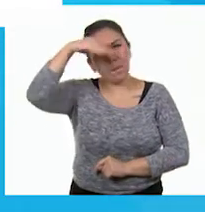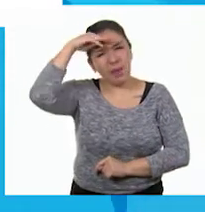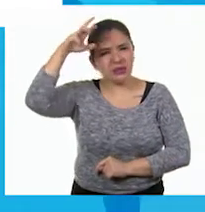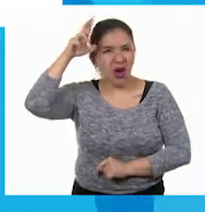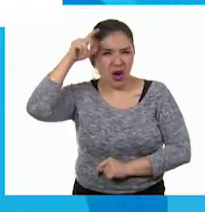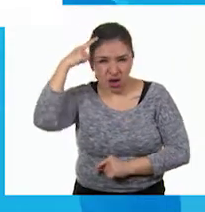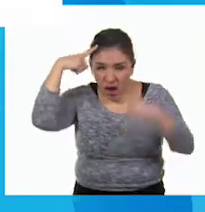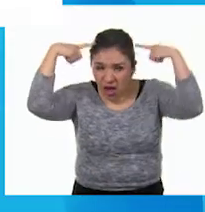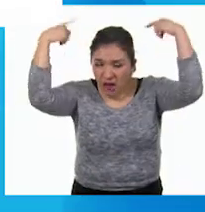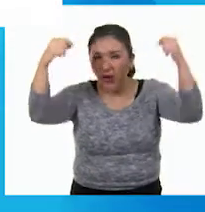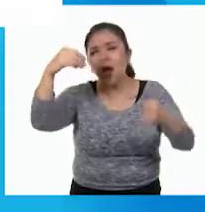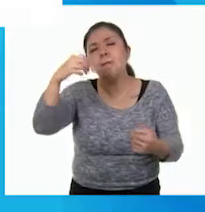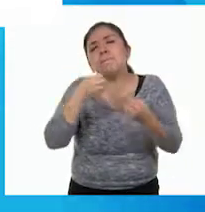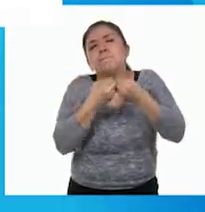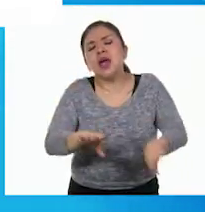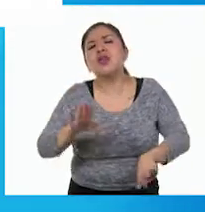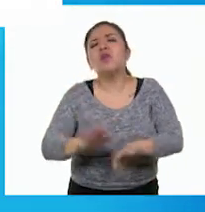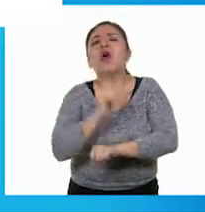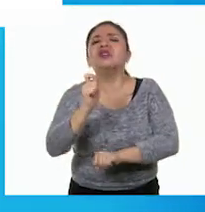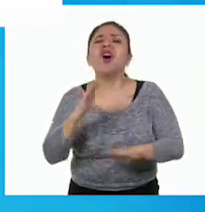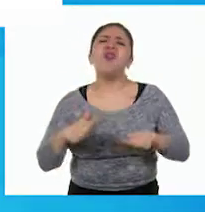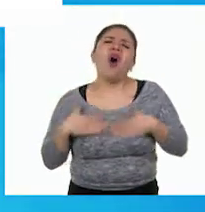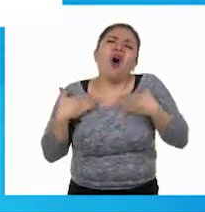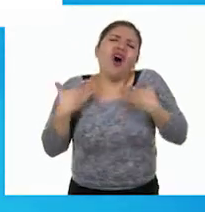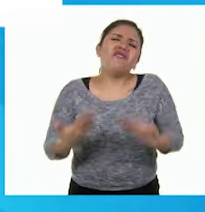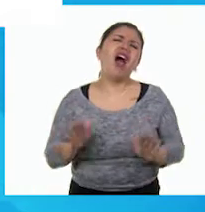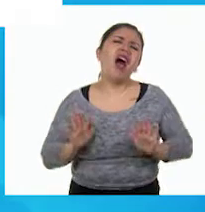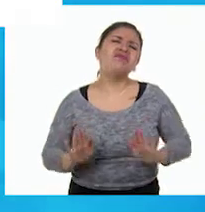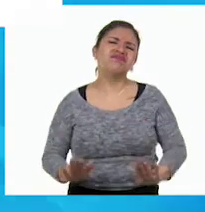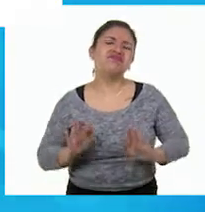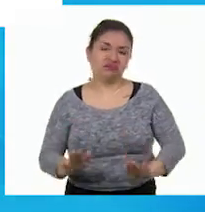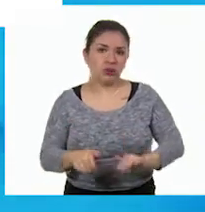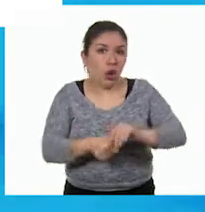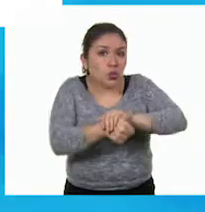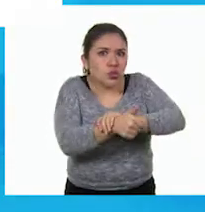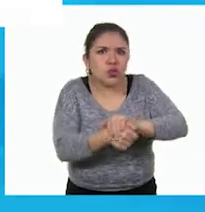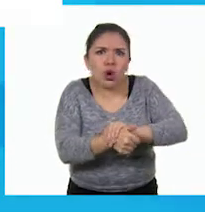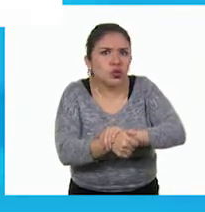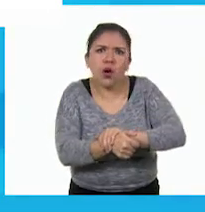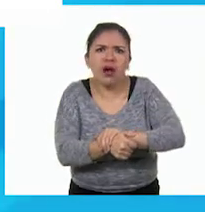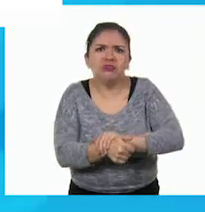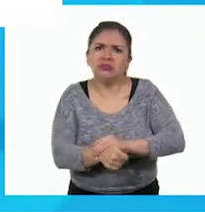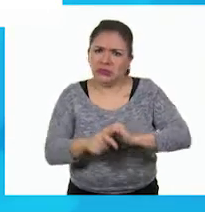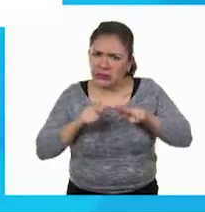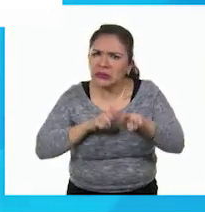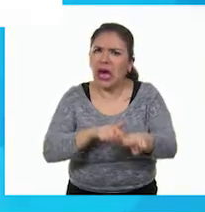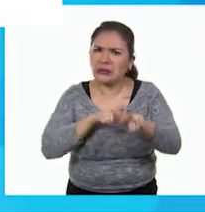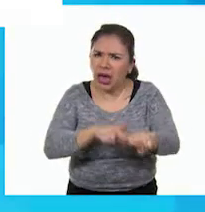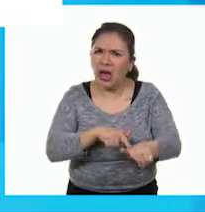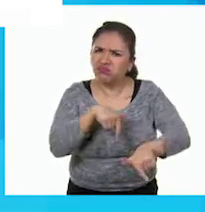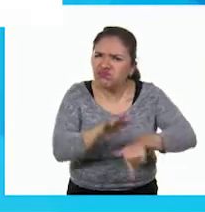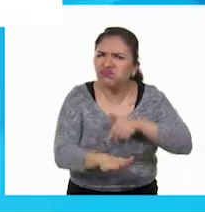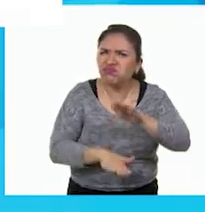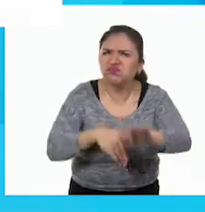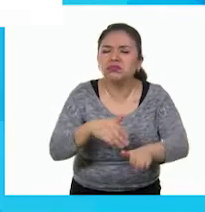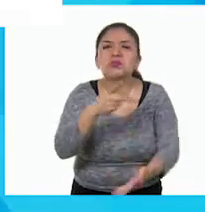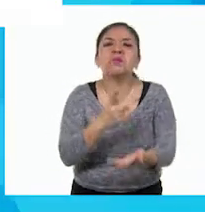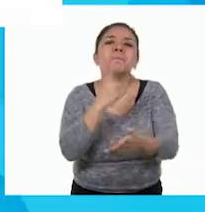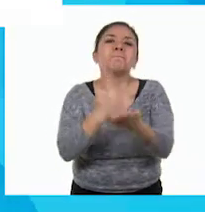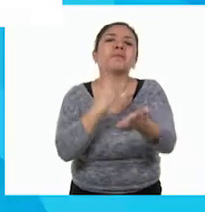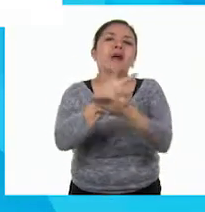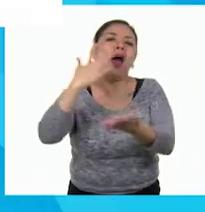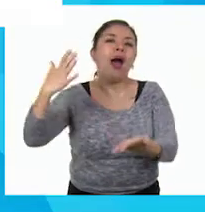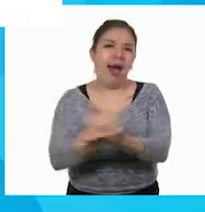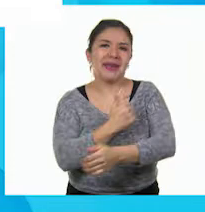perdió por confiada. Y la tortuga, por no pararse ni un momentito, ganó. Ok, pues ahora vamos